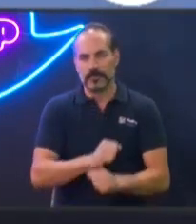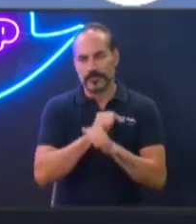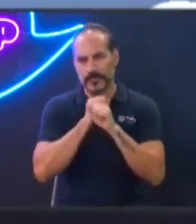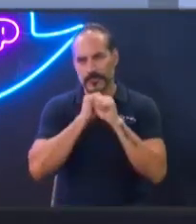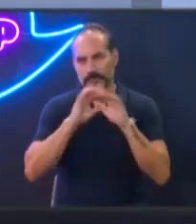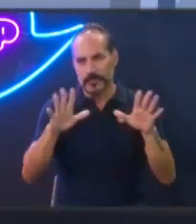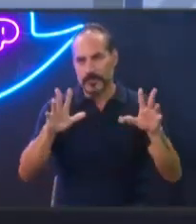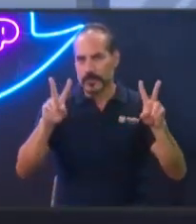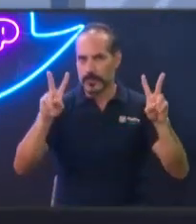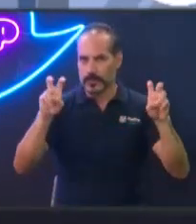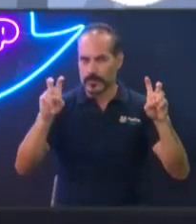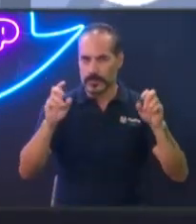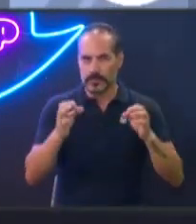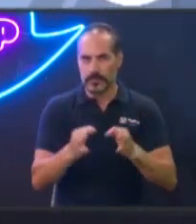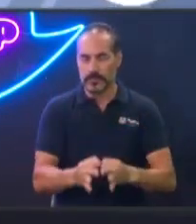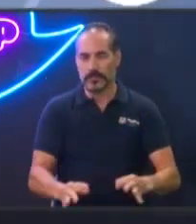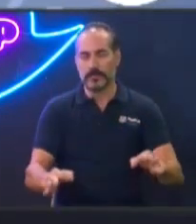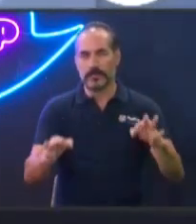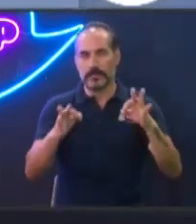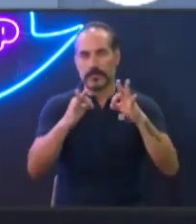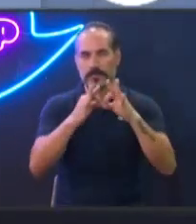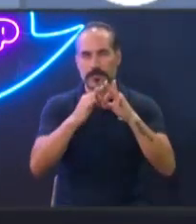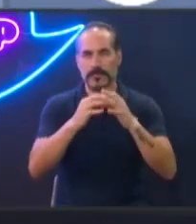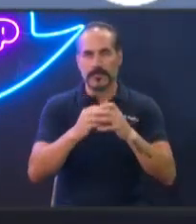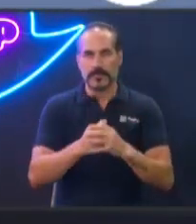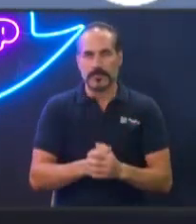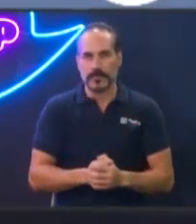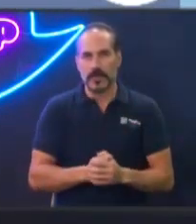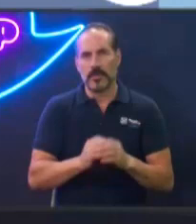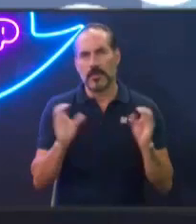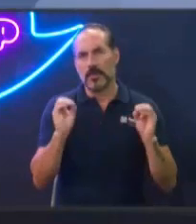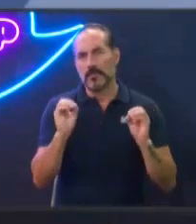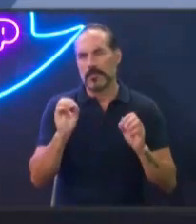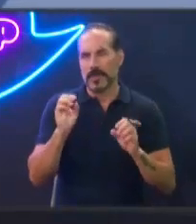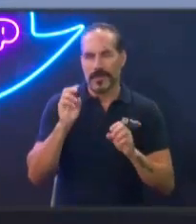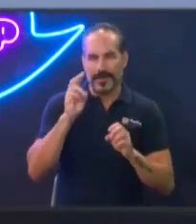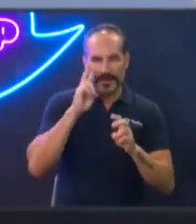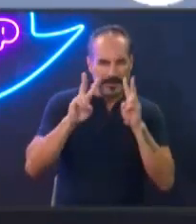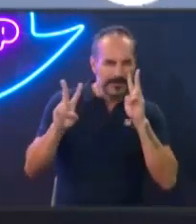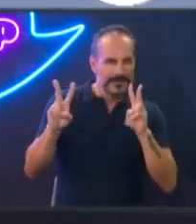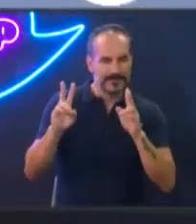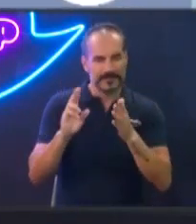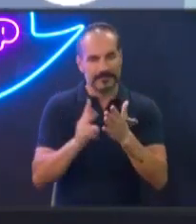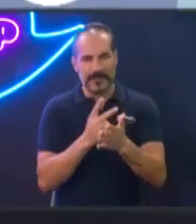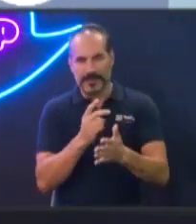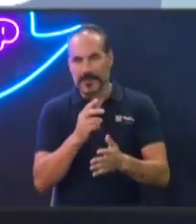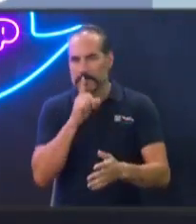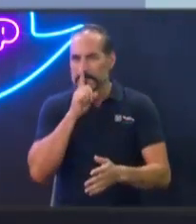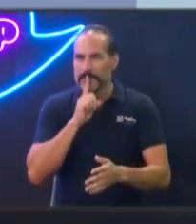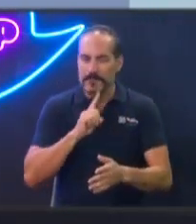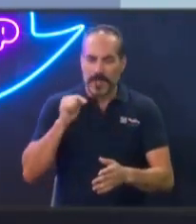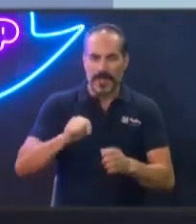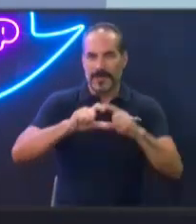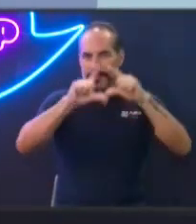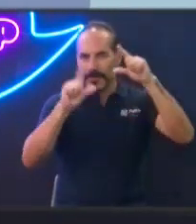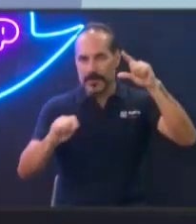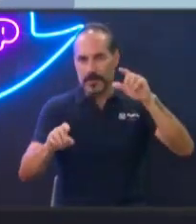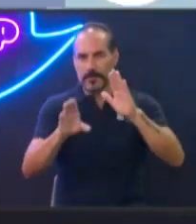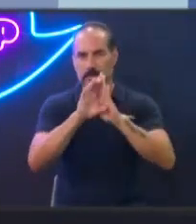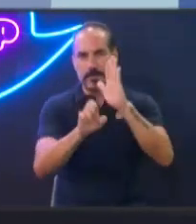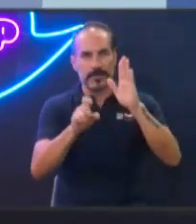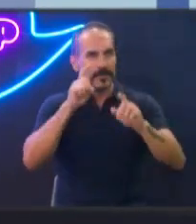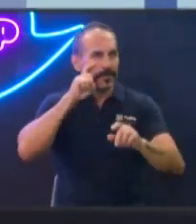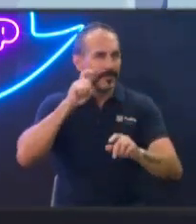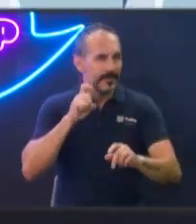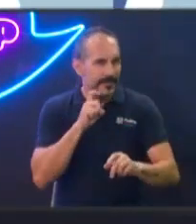temas que pues son un poquito eh mitos en en nuestro país estaremos hablando precisamente de sexualidad y sexualidad en